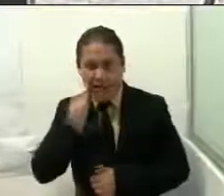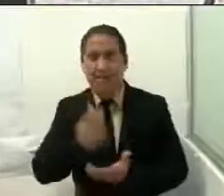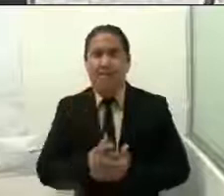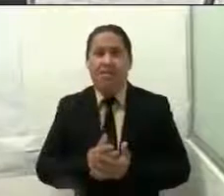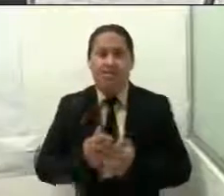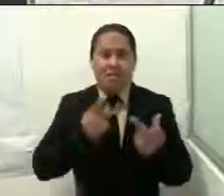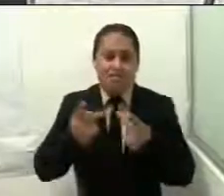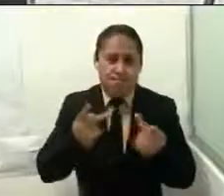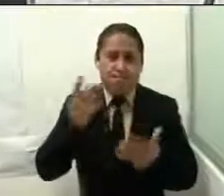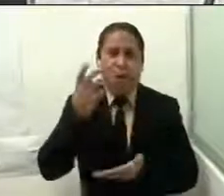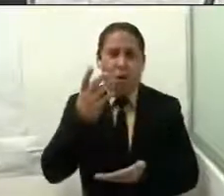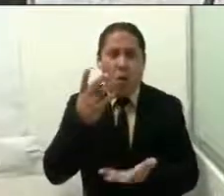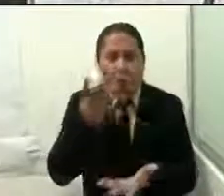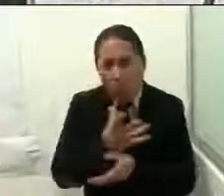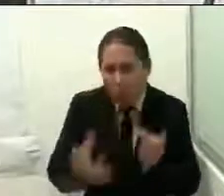destinaron